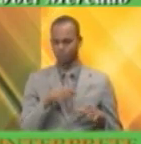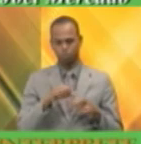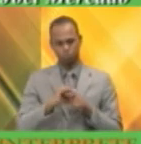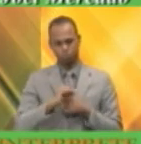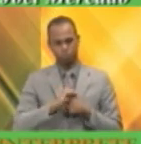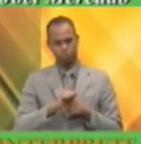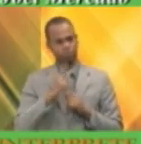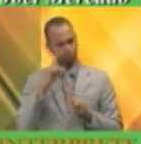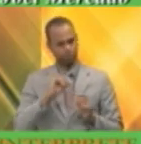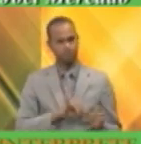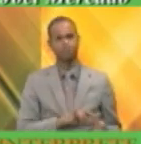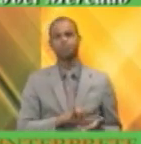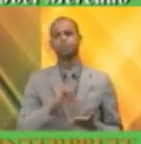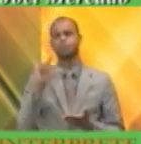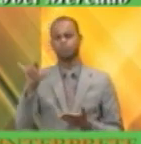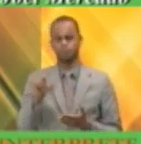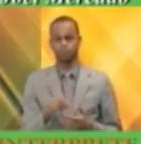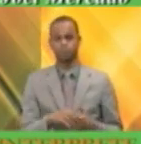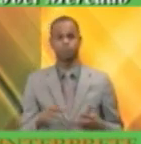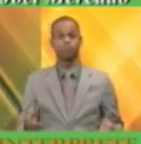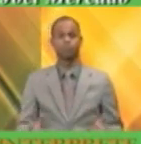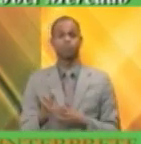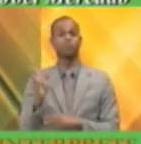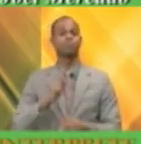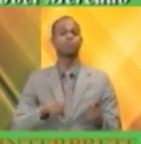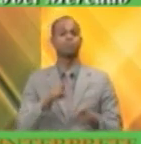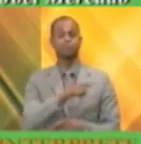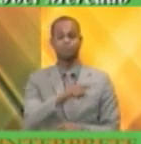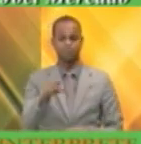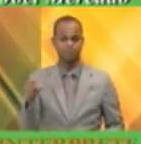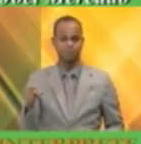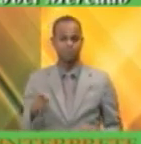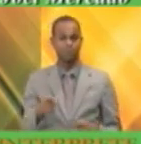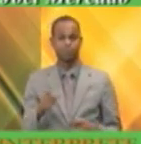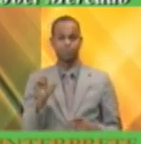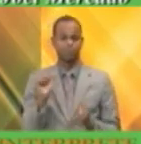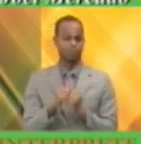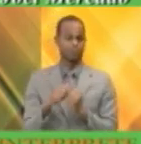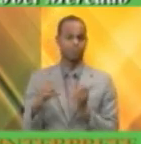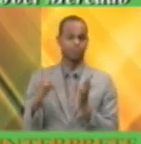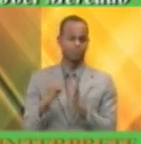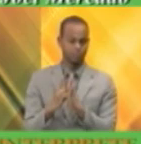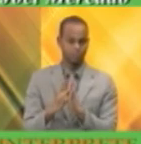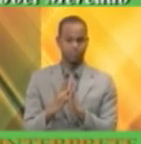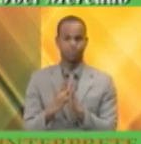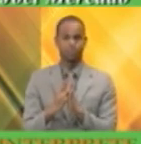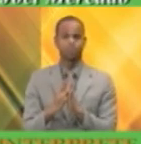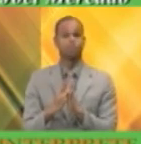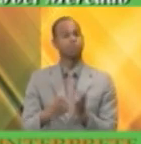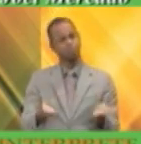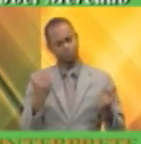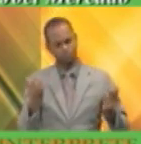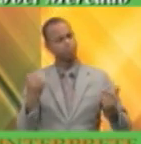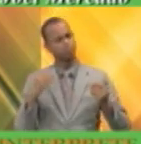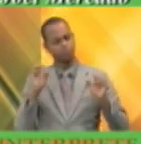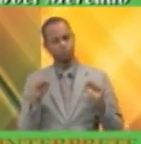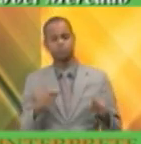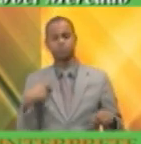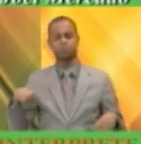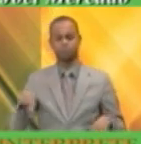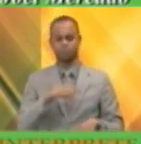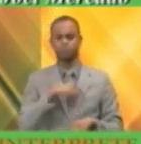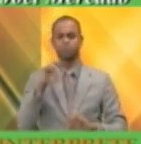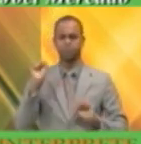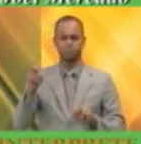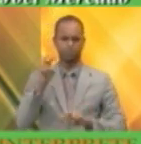eso. Vamos a hacer una exhortación a toda aquella persona que tiene alguna condición de discapacidad, que se acerquen a nosotros para nosotros poder